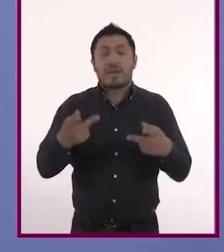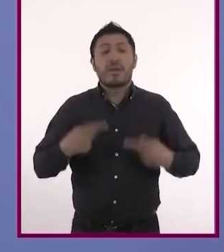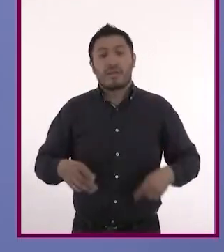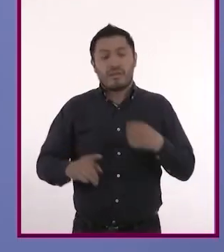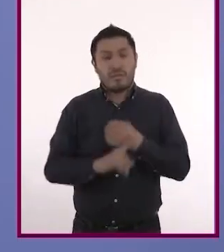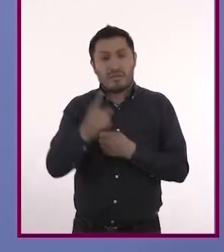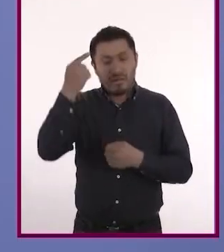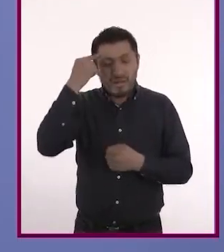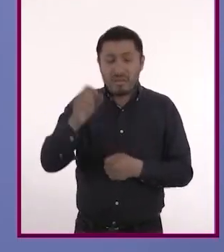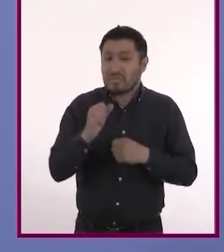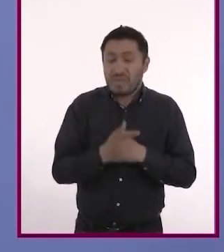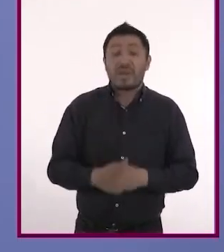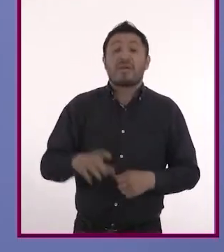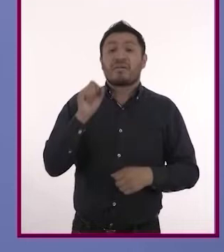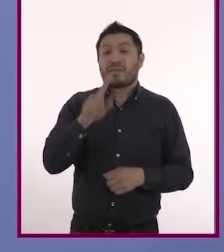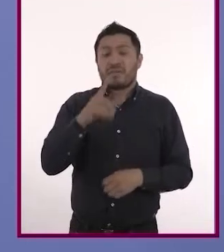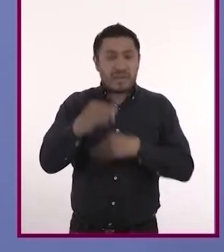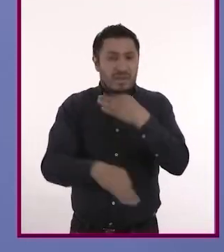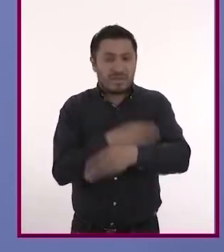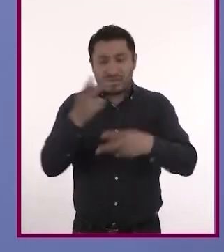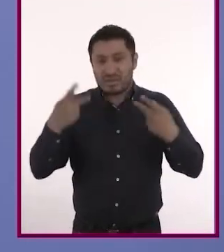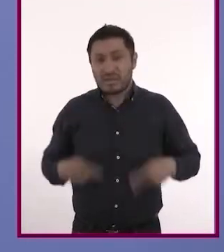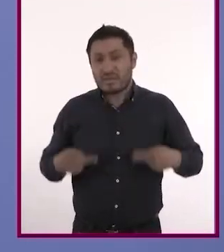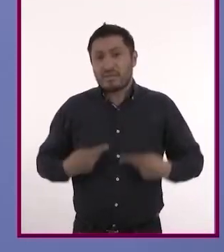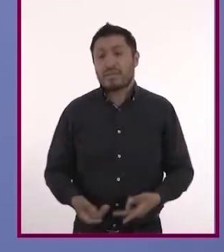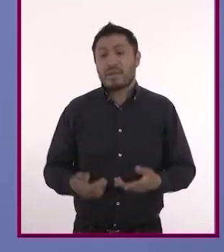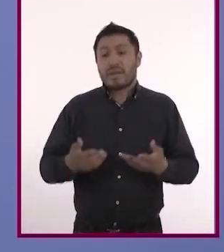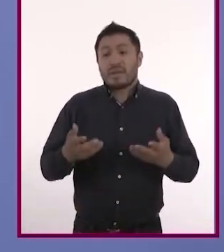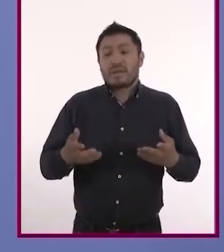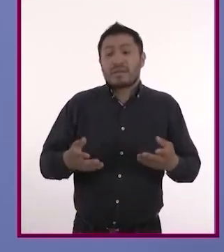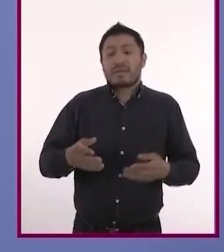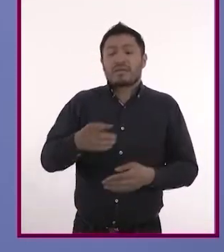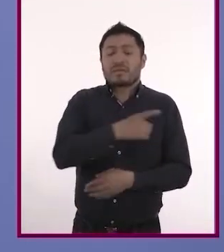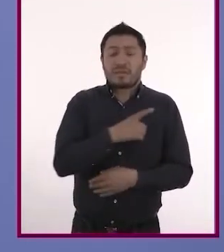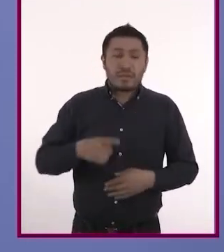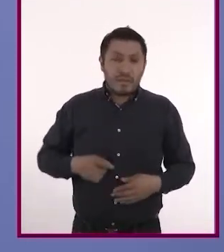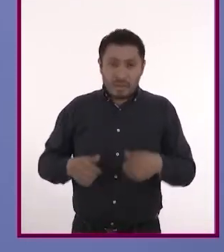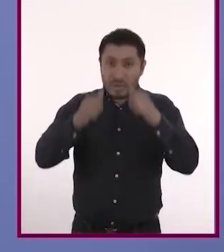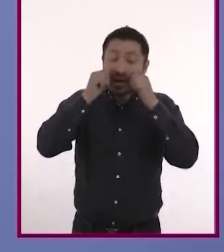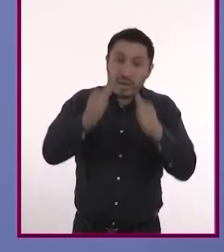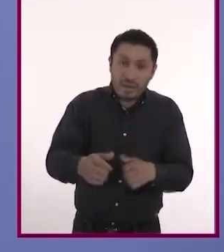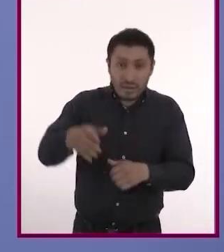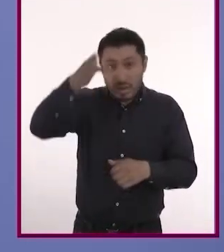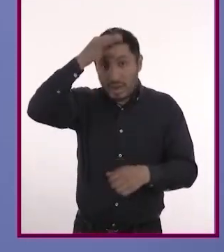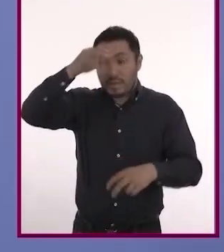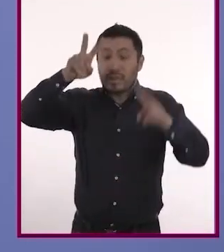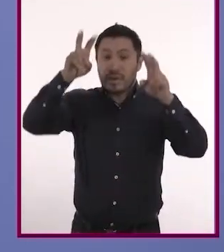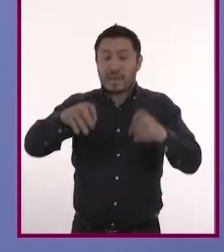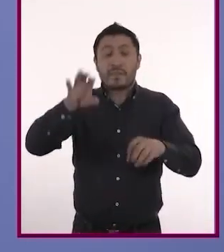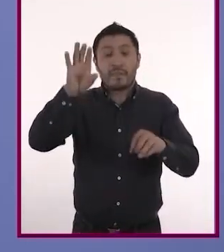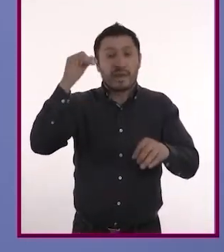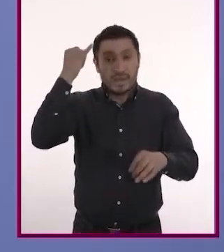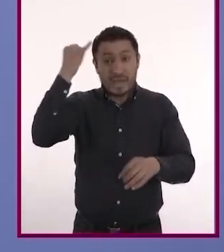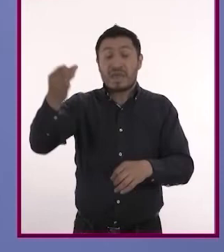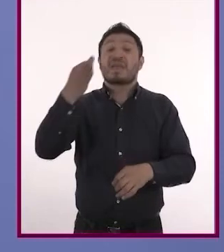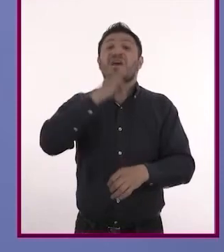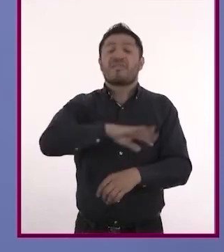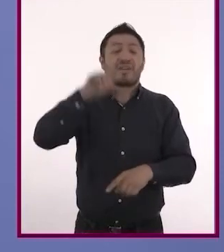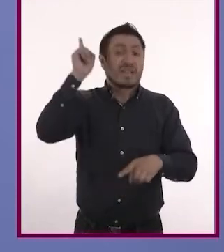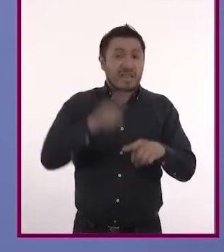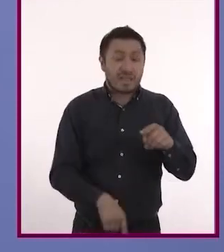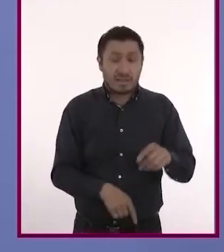trastorno mental, corresponde a todas y todos como ciudadanos sensibilizarnos sobre este tema y dejar atrás los